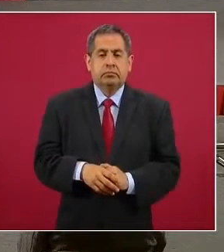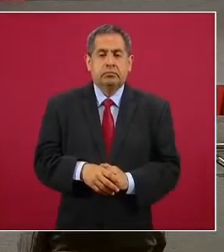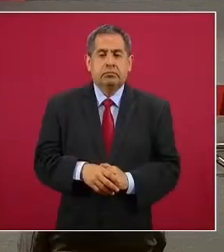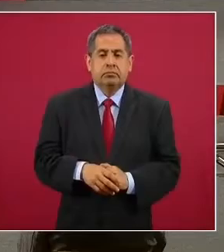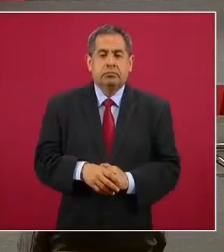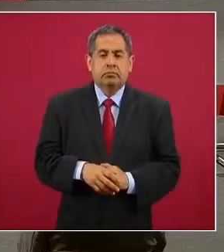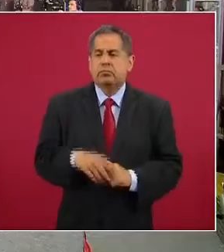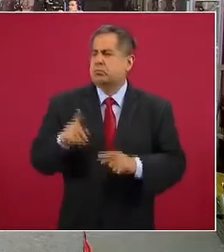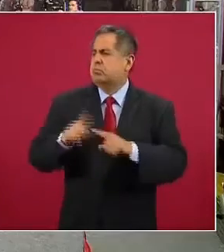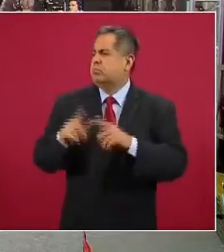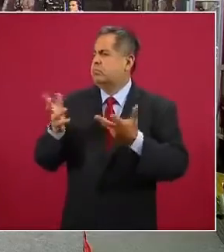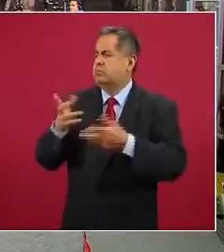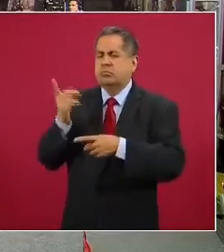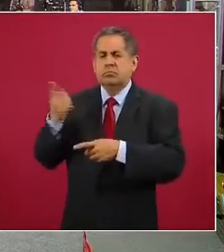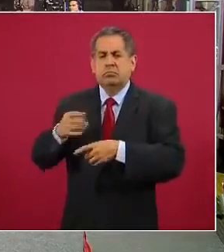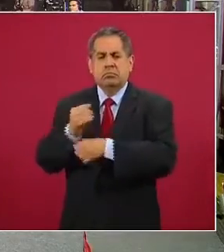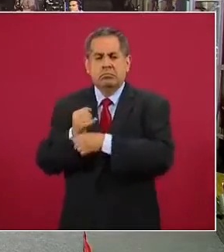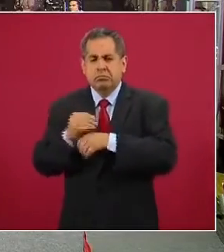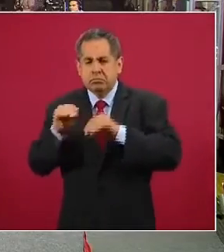¿Quién lo mandó a hacer?